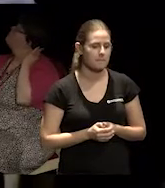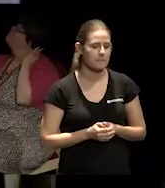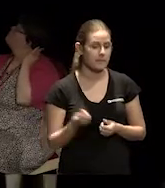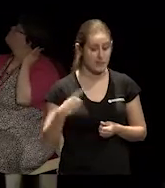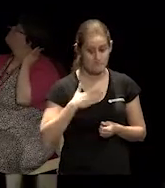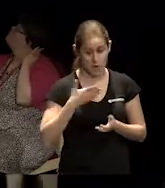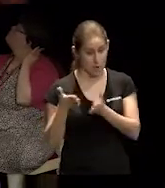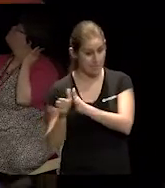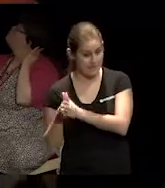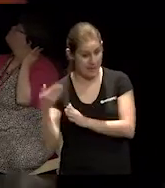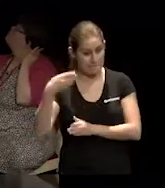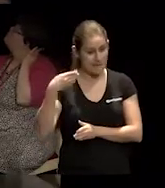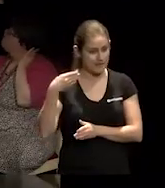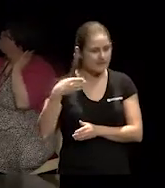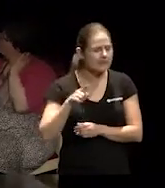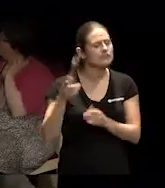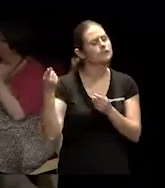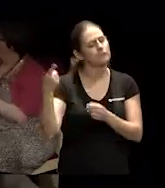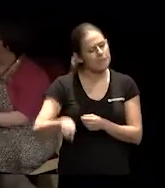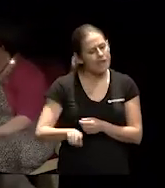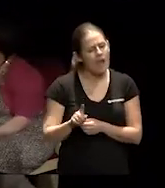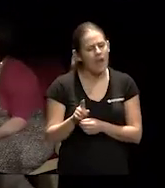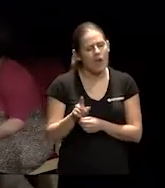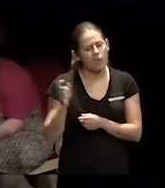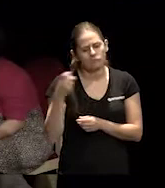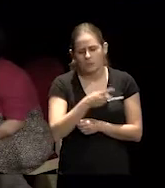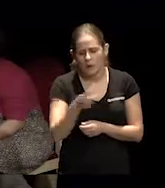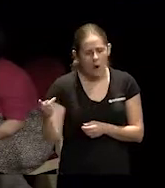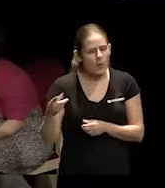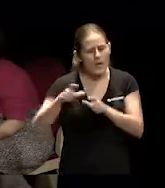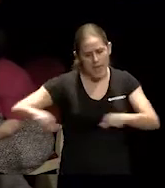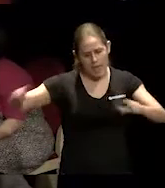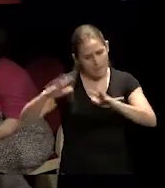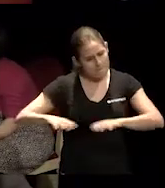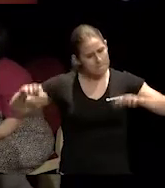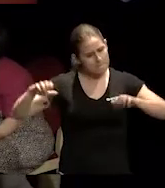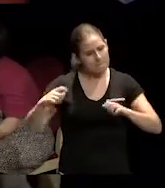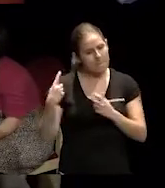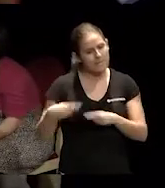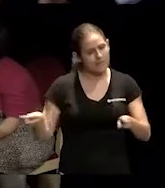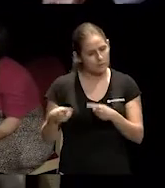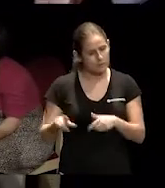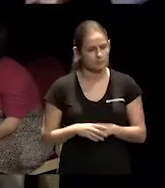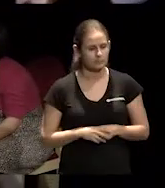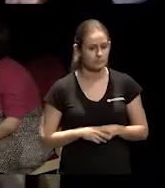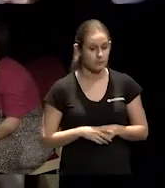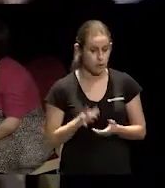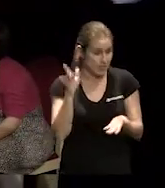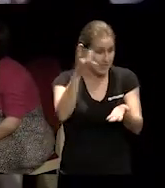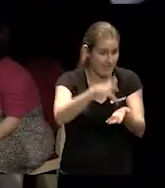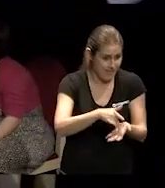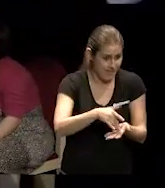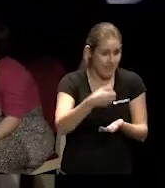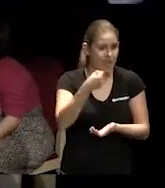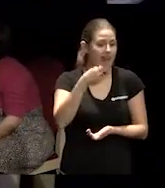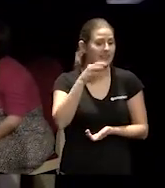compañera Beatrice. Yo lo tenía todo muy bien organizado, pero es cierto que cuando llegué a Atenas, el caos que